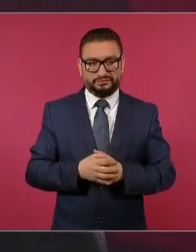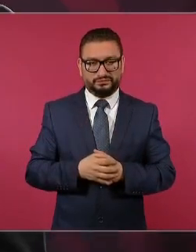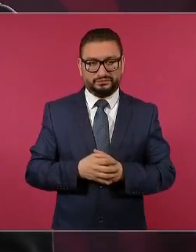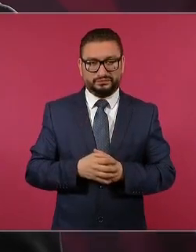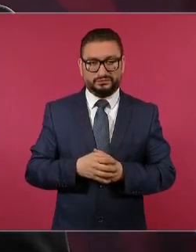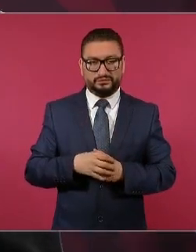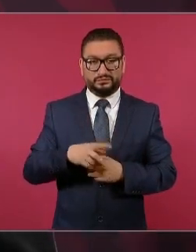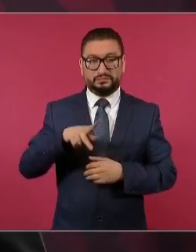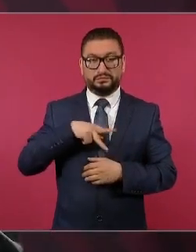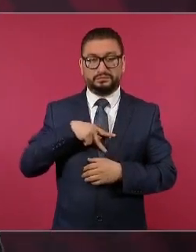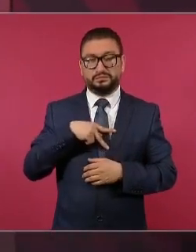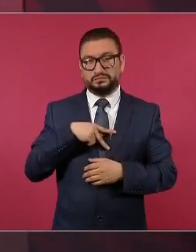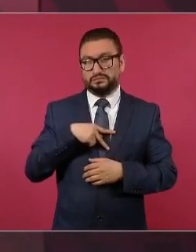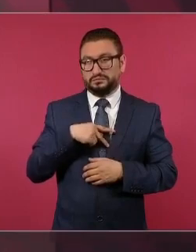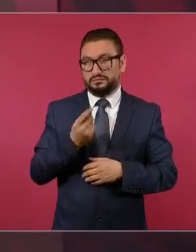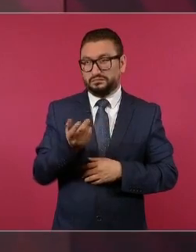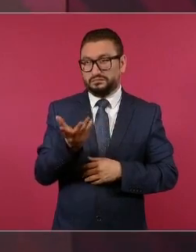le iba a tener que entregar